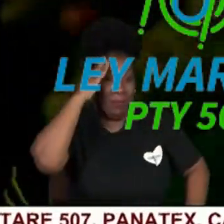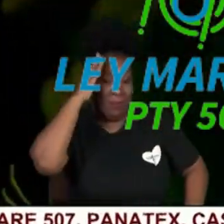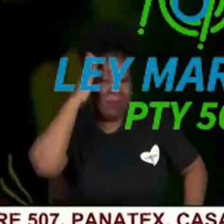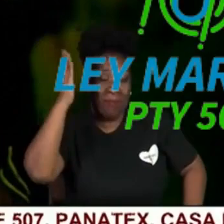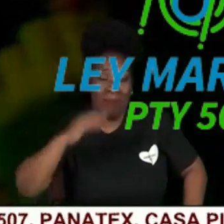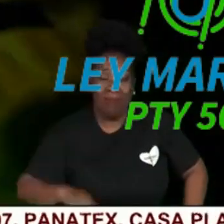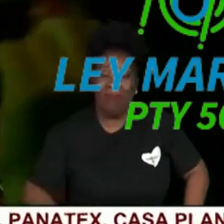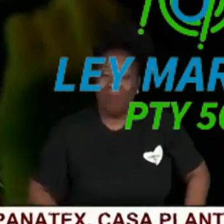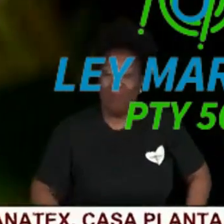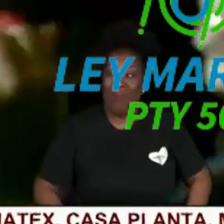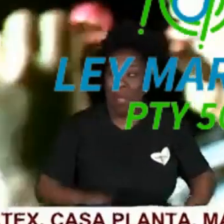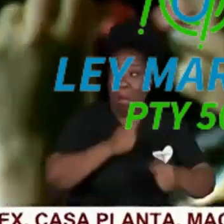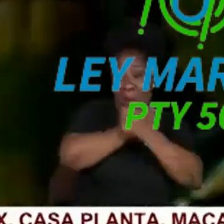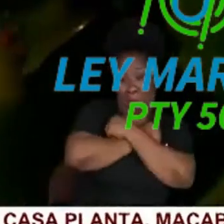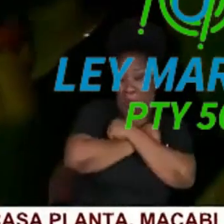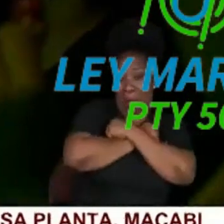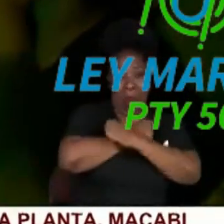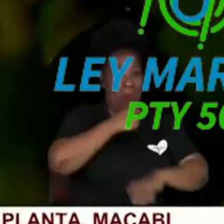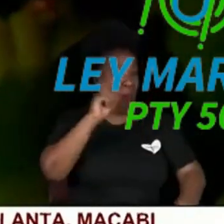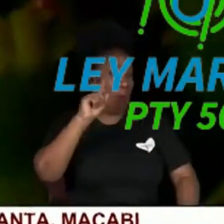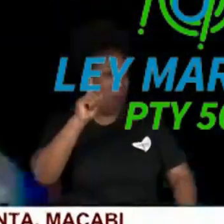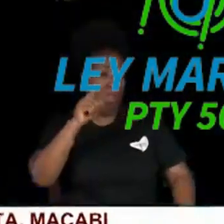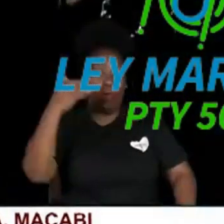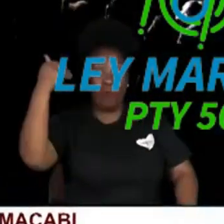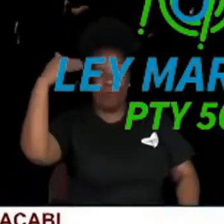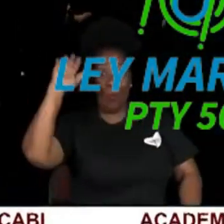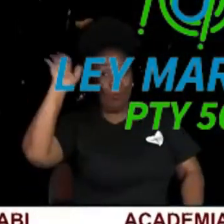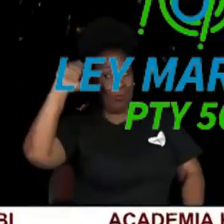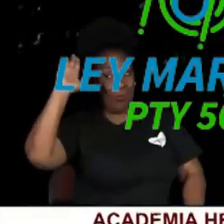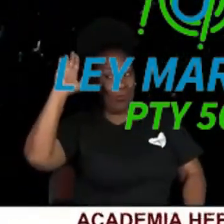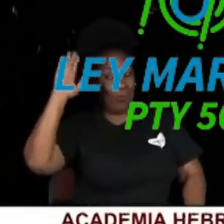Ahora sí lo entendí. Dile mami, el amor no es así.